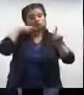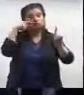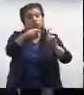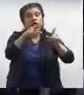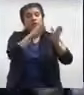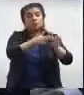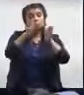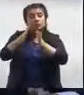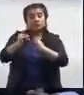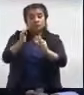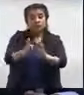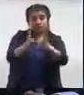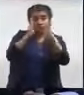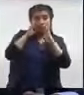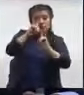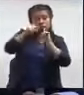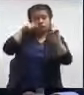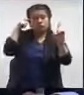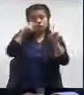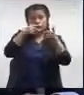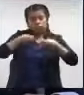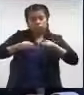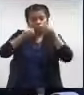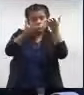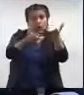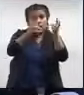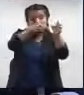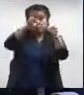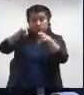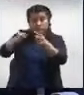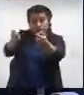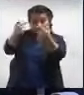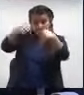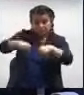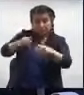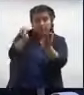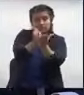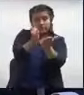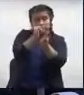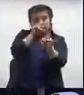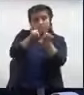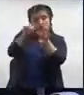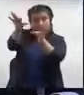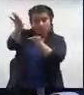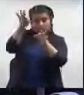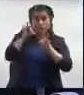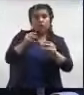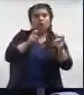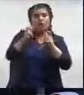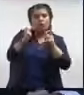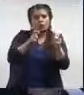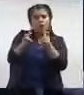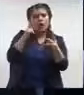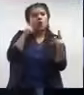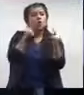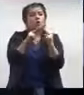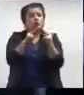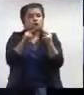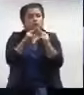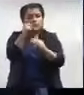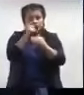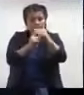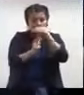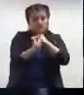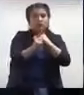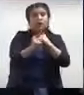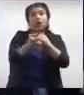los procesos de atención, orientación e información al público, así como la recepción, registro, control, seguimiento y egreso